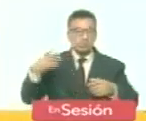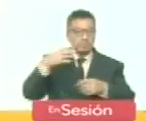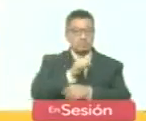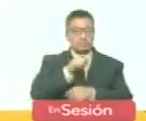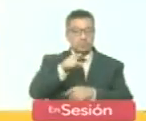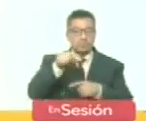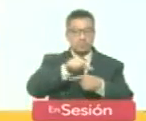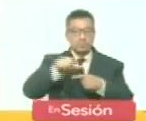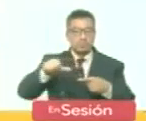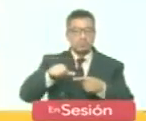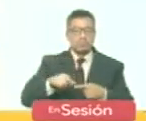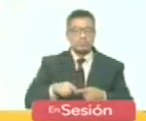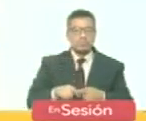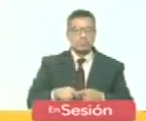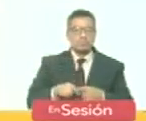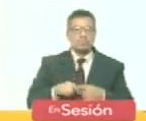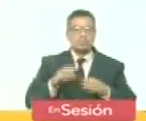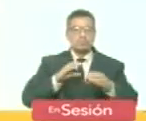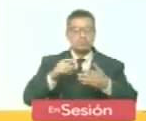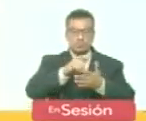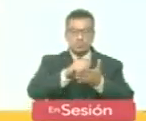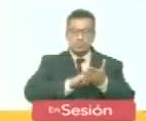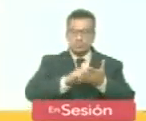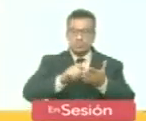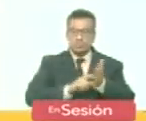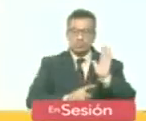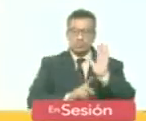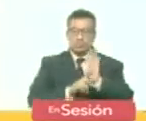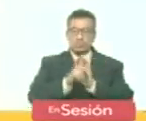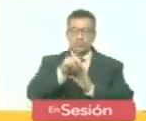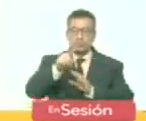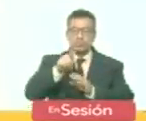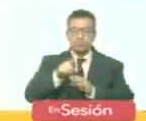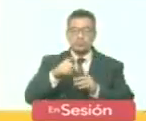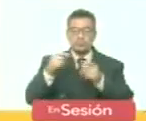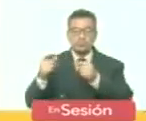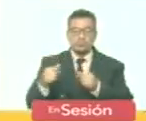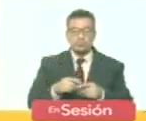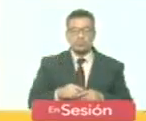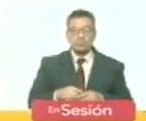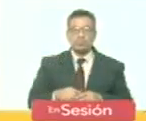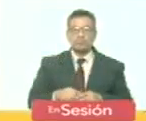esta semana en cuanto se publiquen las cifras de crecimiento económico.